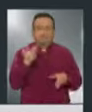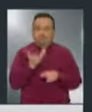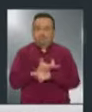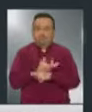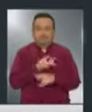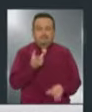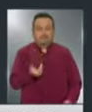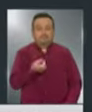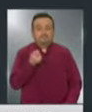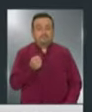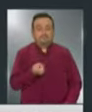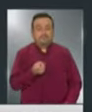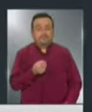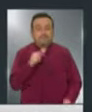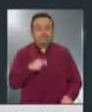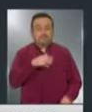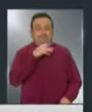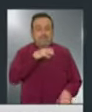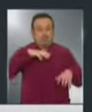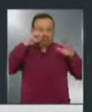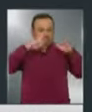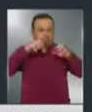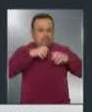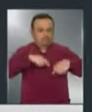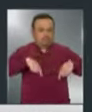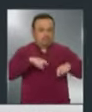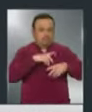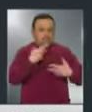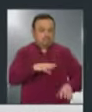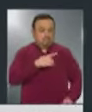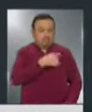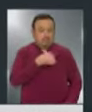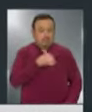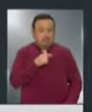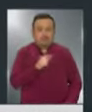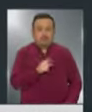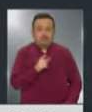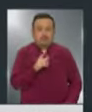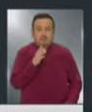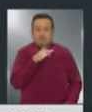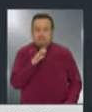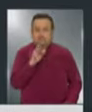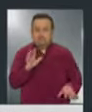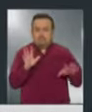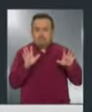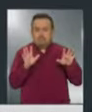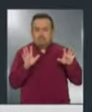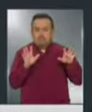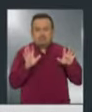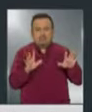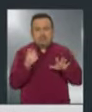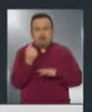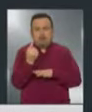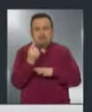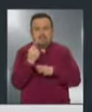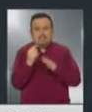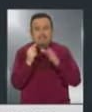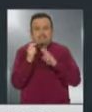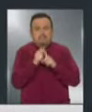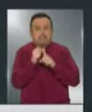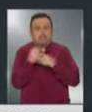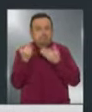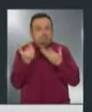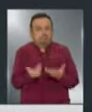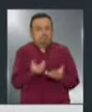presentaron las fallas producto del anegamiento de estas viviendas que, como tú bien lo decías, no tienen más de 10 a 11 meses de entrega.